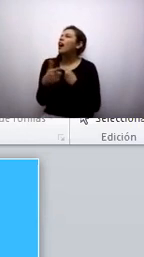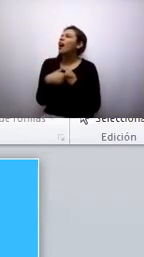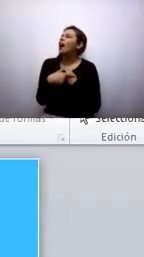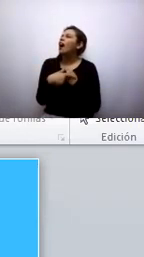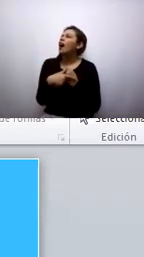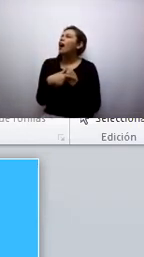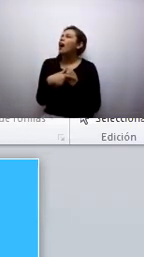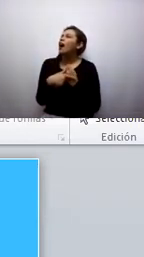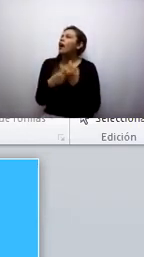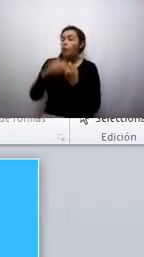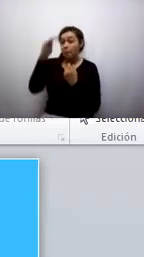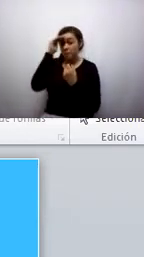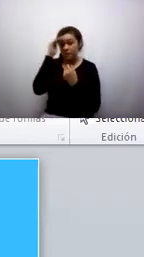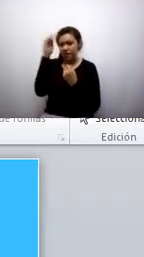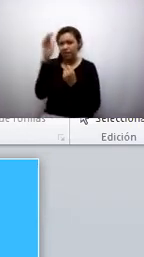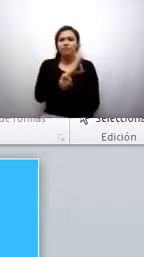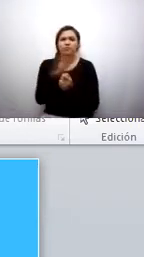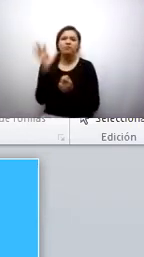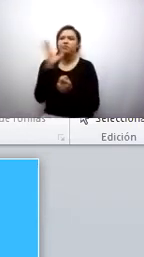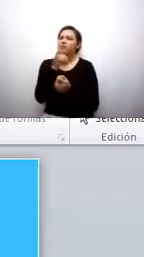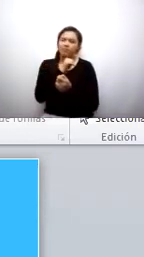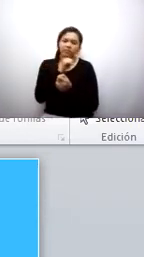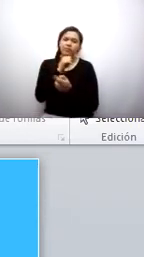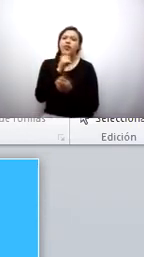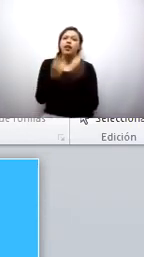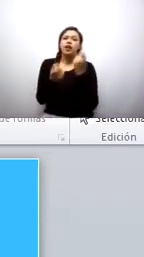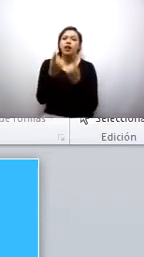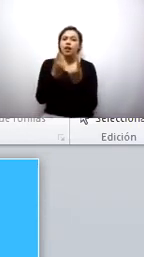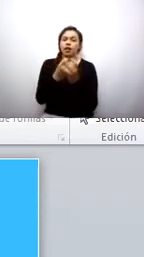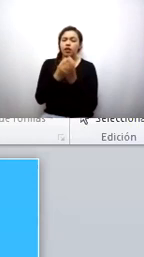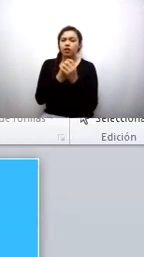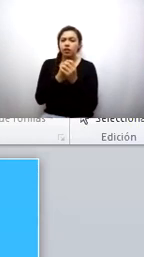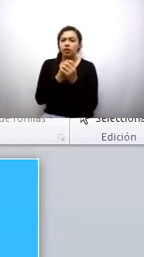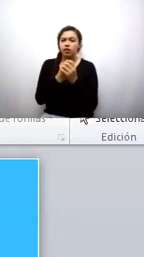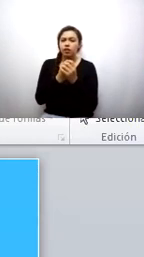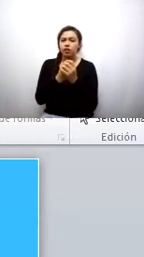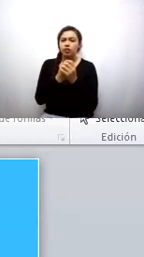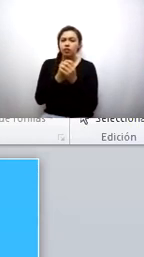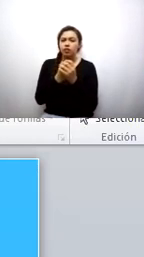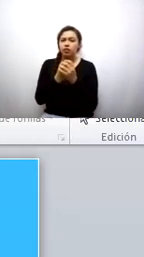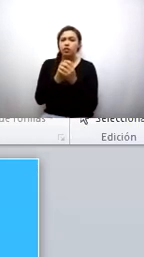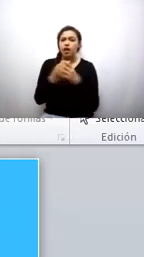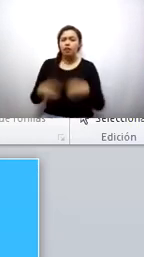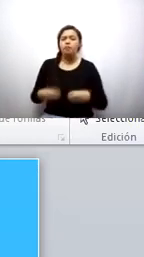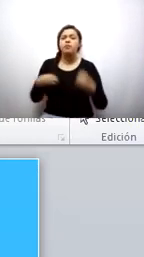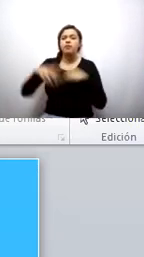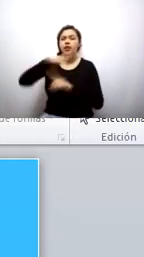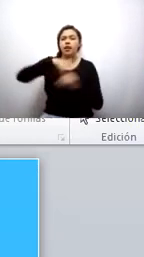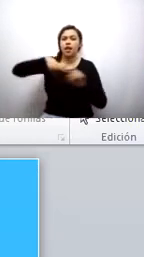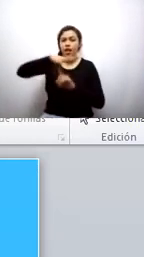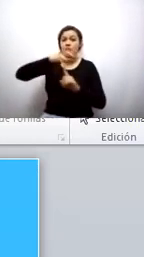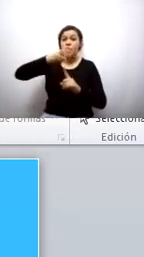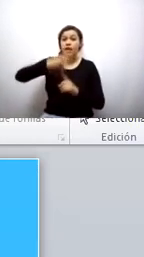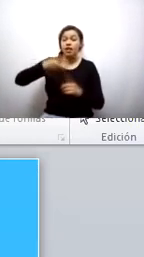puede pensar en que alguien esté viviendo esta situación. En esta situación, perdón, de estar enfermo de